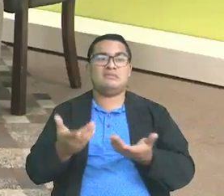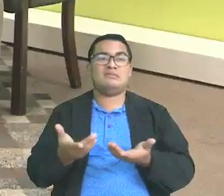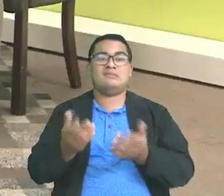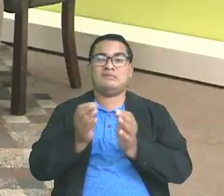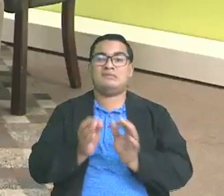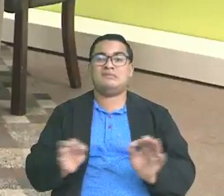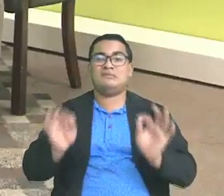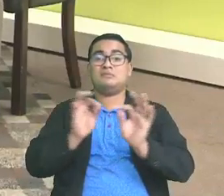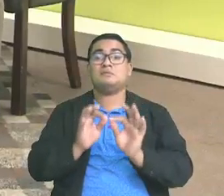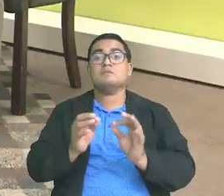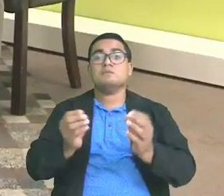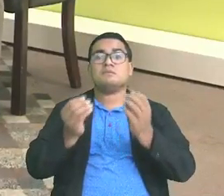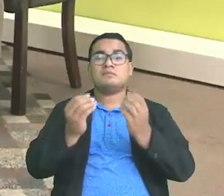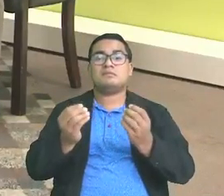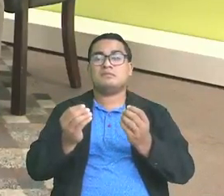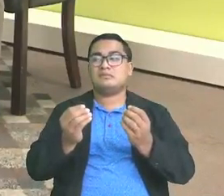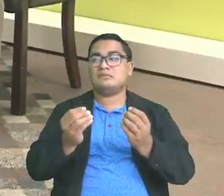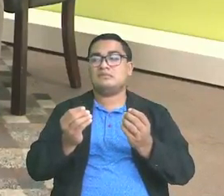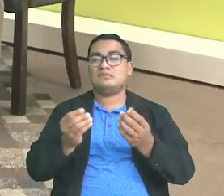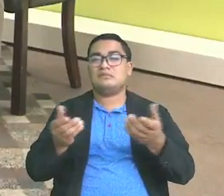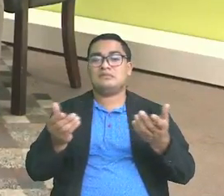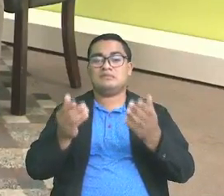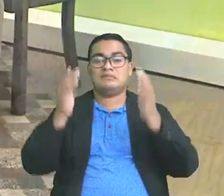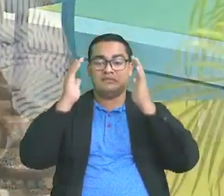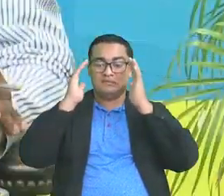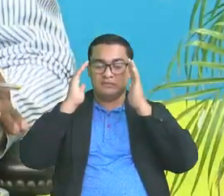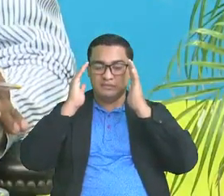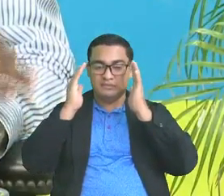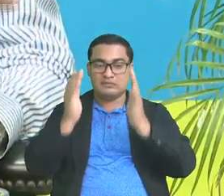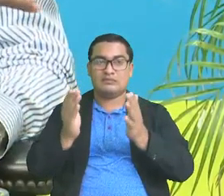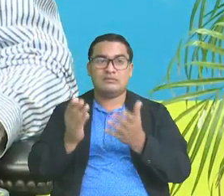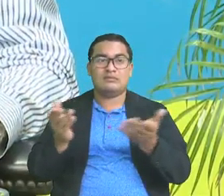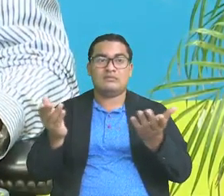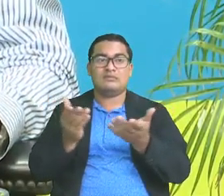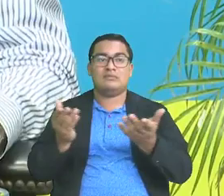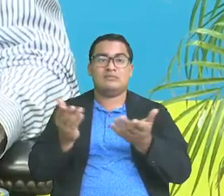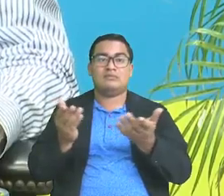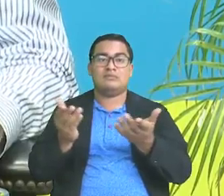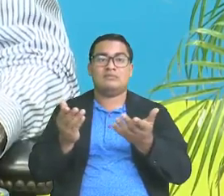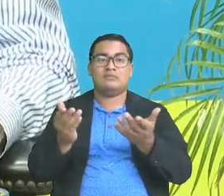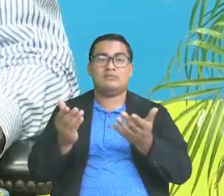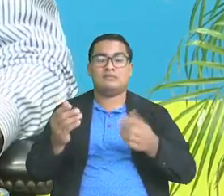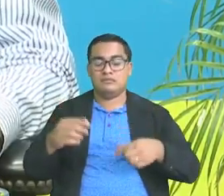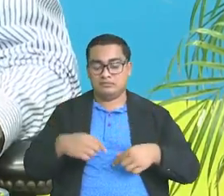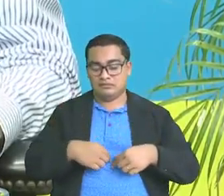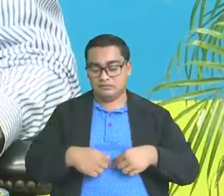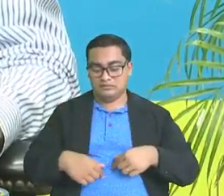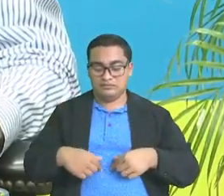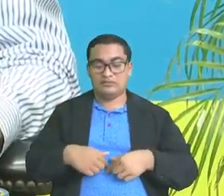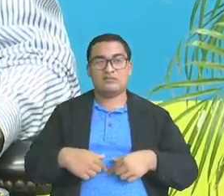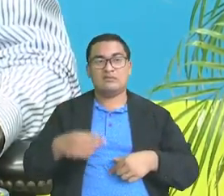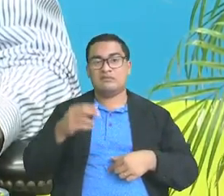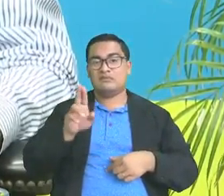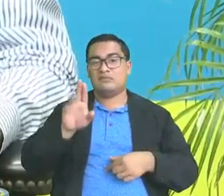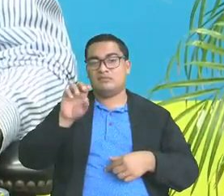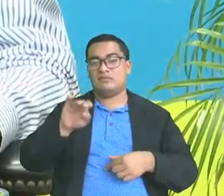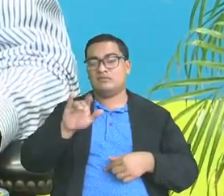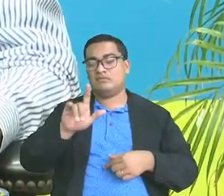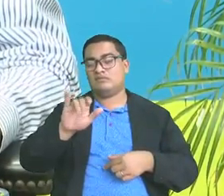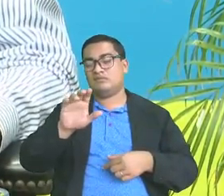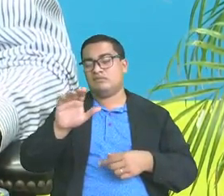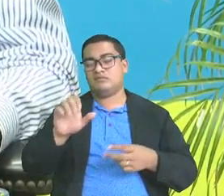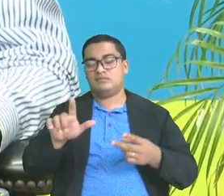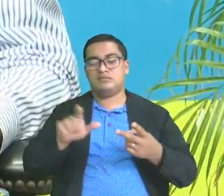Lo importante aquí de tomar en cuenta entonces es estar pendiente, doctor. Estar pendiente tanto observando de la umbilical como de la